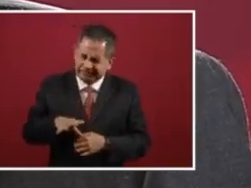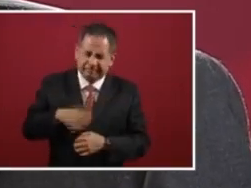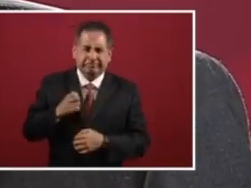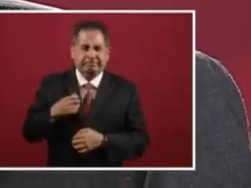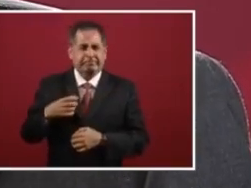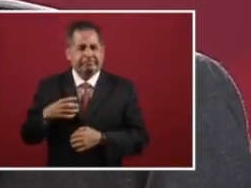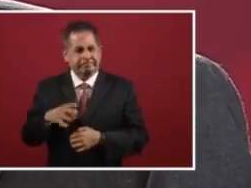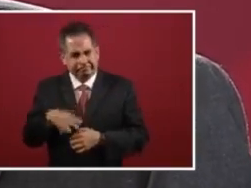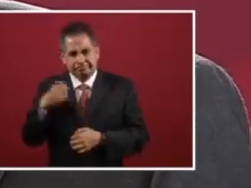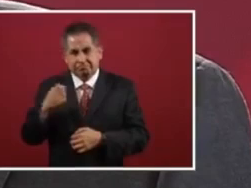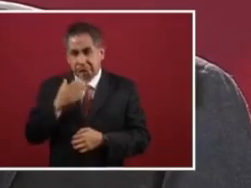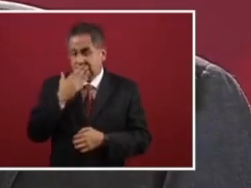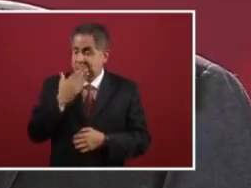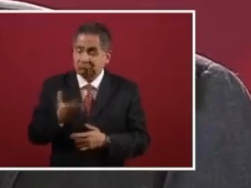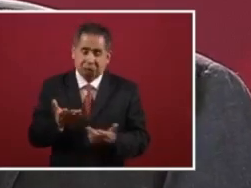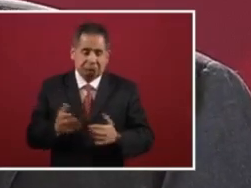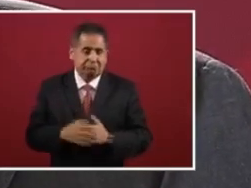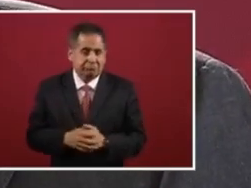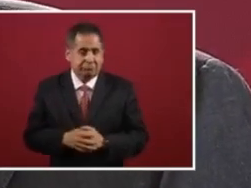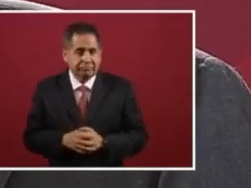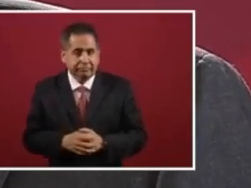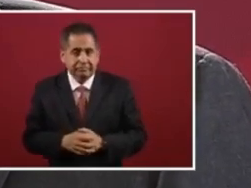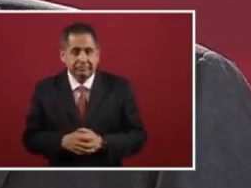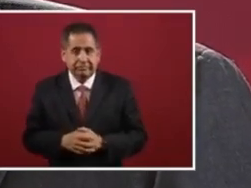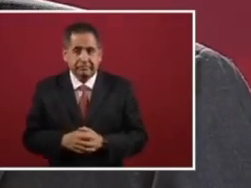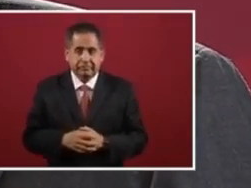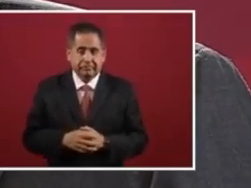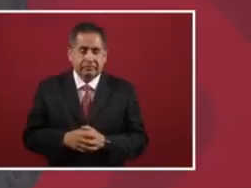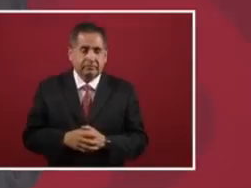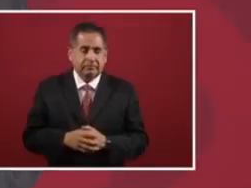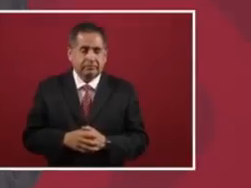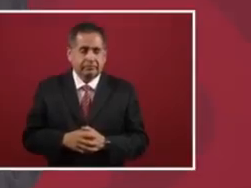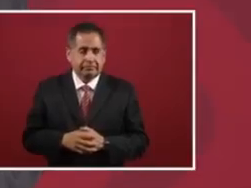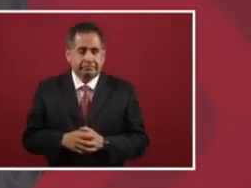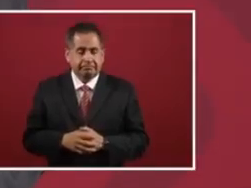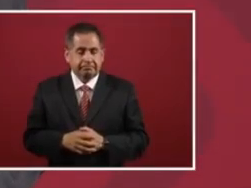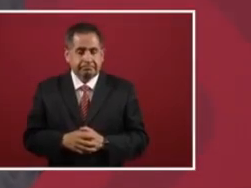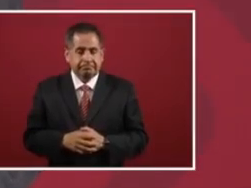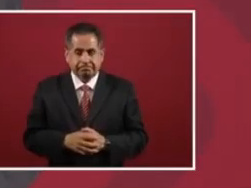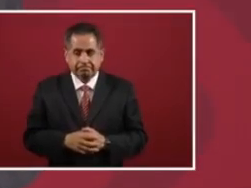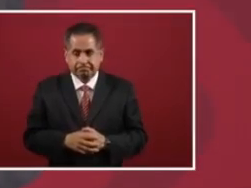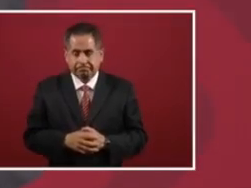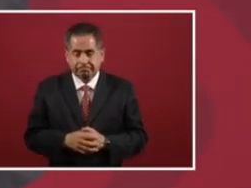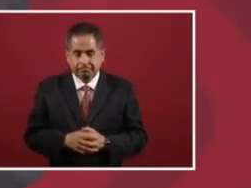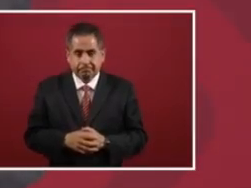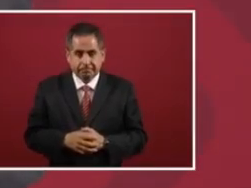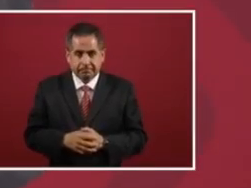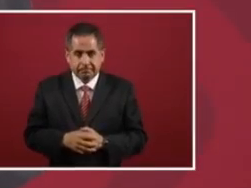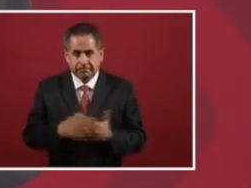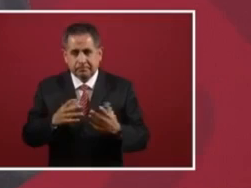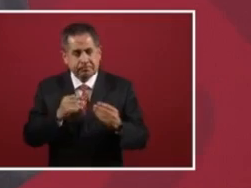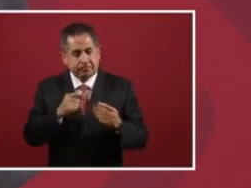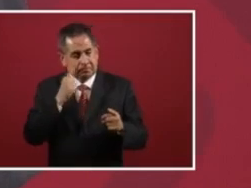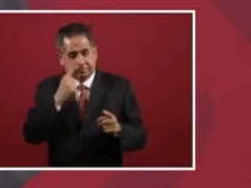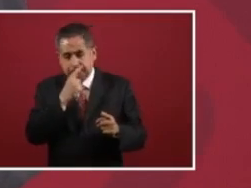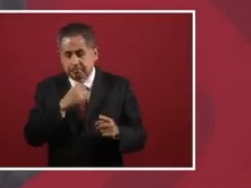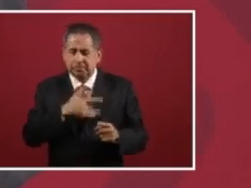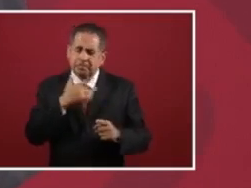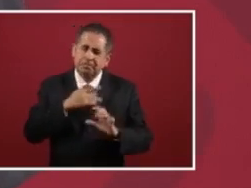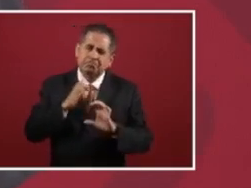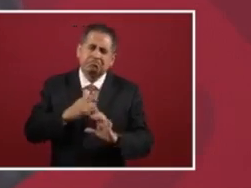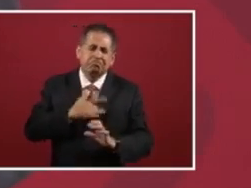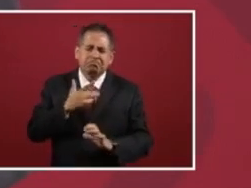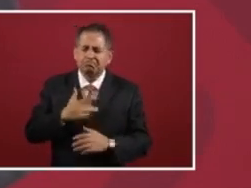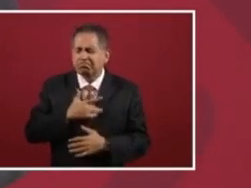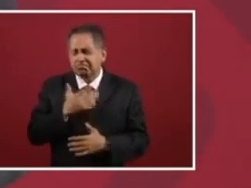el 9 de octubre en el Palacio de Bellas Artes de 10 de la mañana a 1 de la tarde, donde se contará con un programa artístico en el que participará